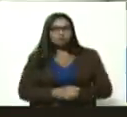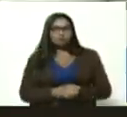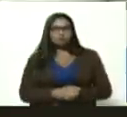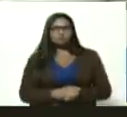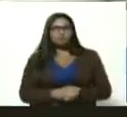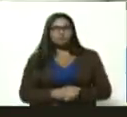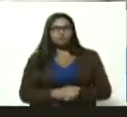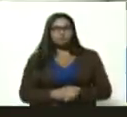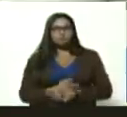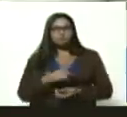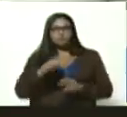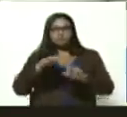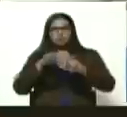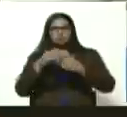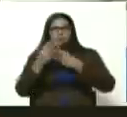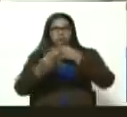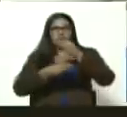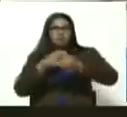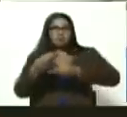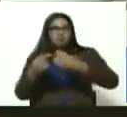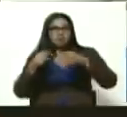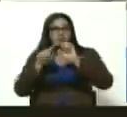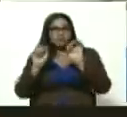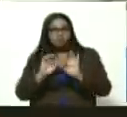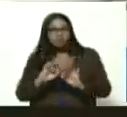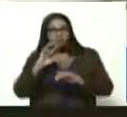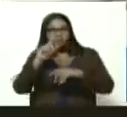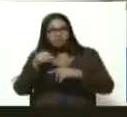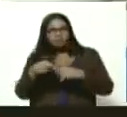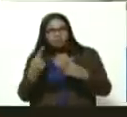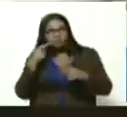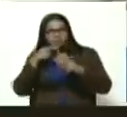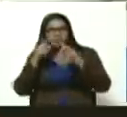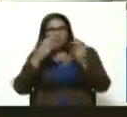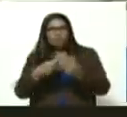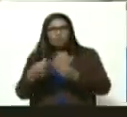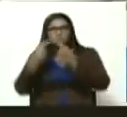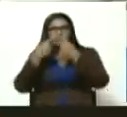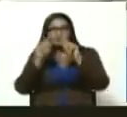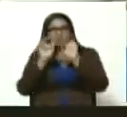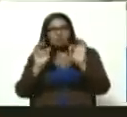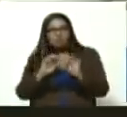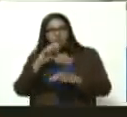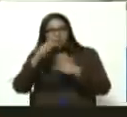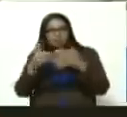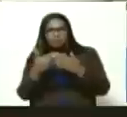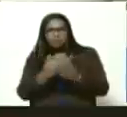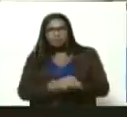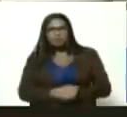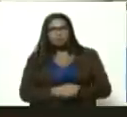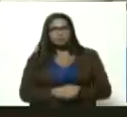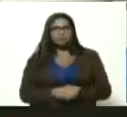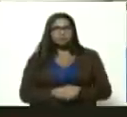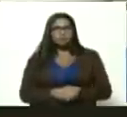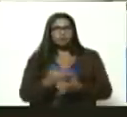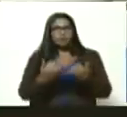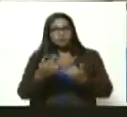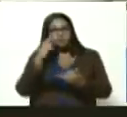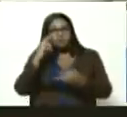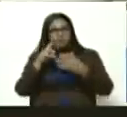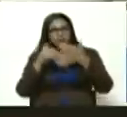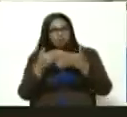y comienza a generarse manifestaciones en la economía en distintos campos que antes se traían un